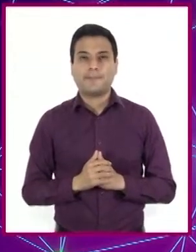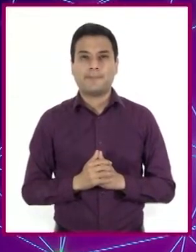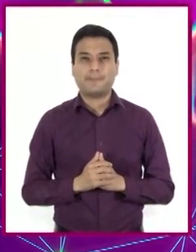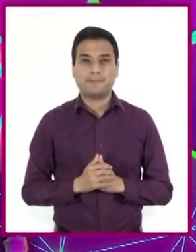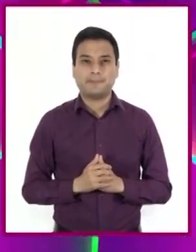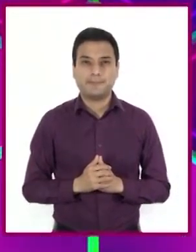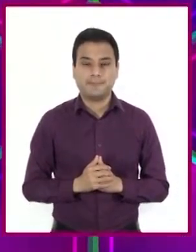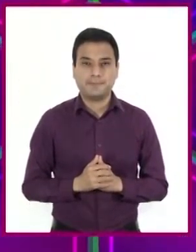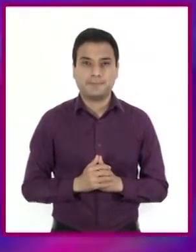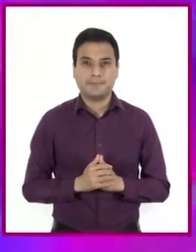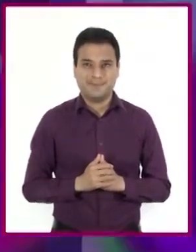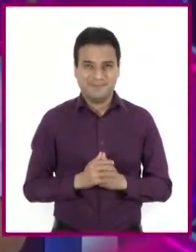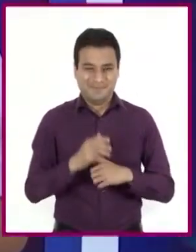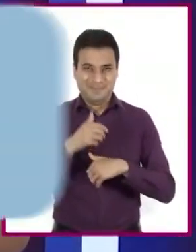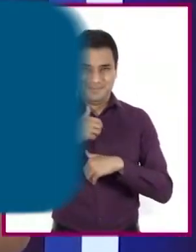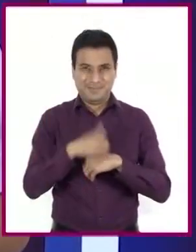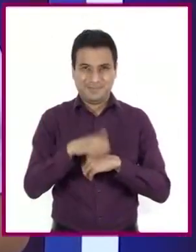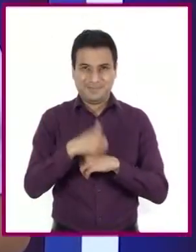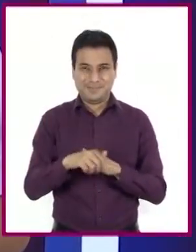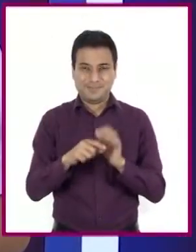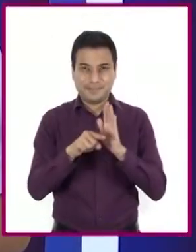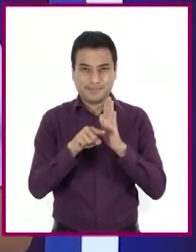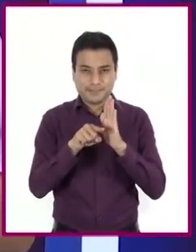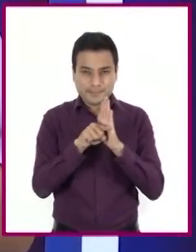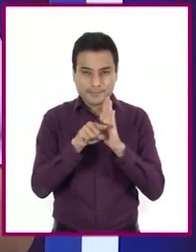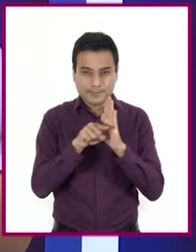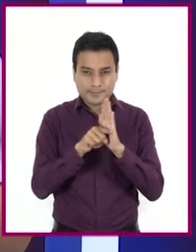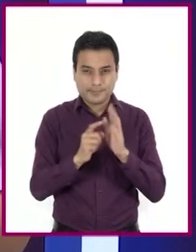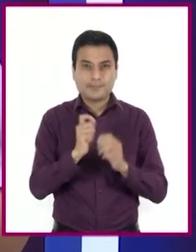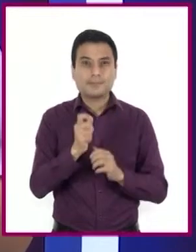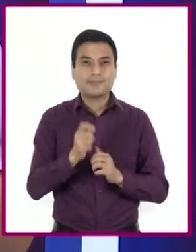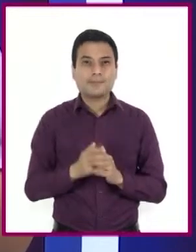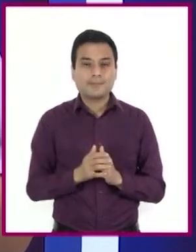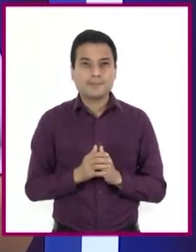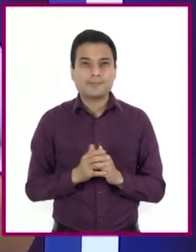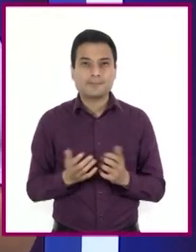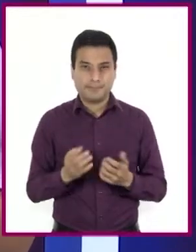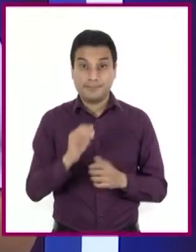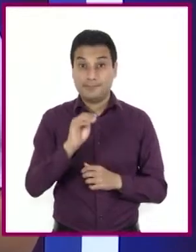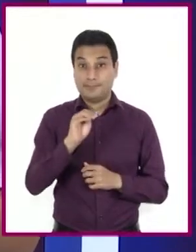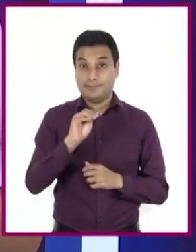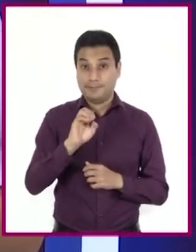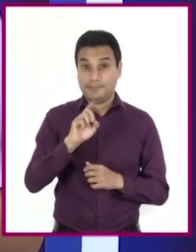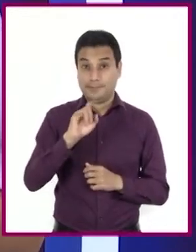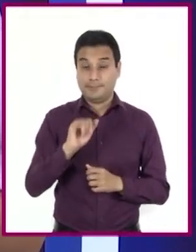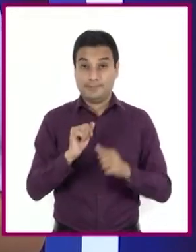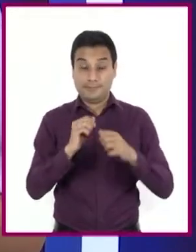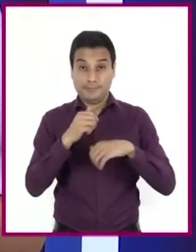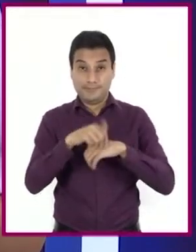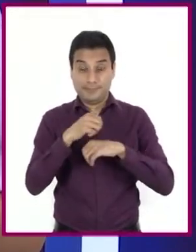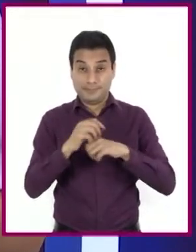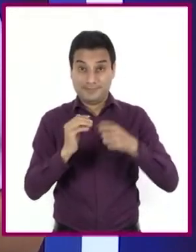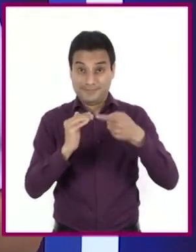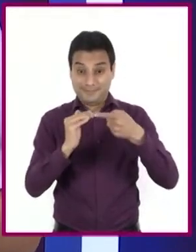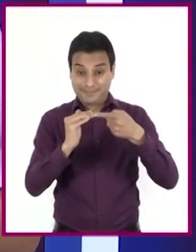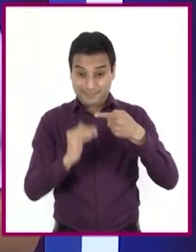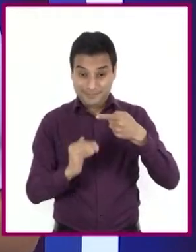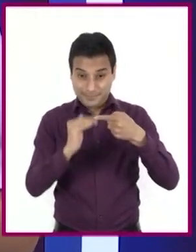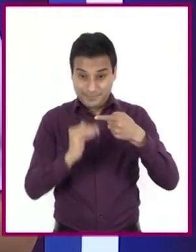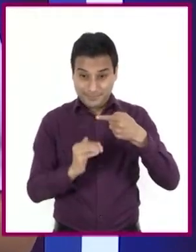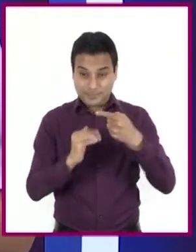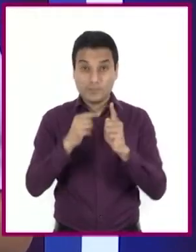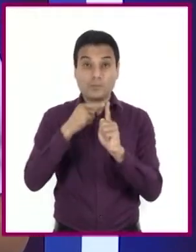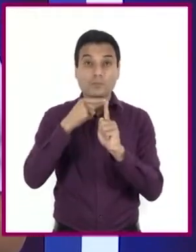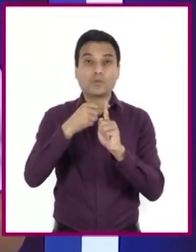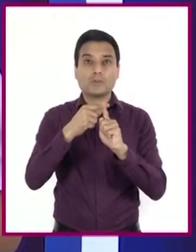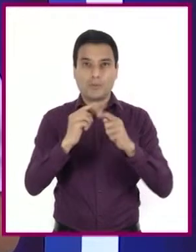Los valores negativos obtenidos significan que están por debajo del valor de la media y aquellos valores positivos están